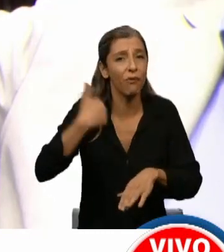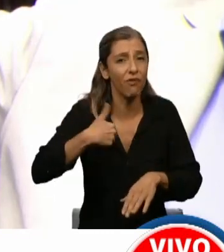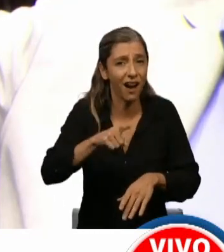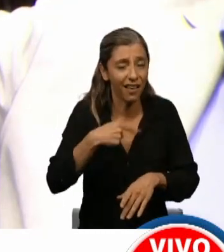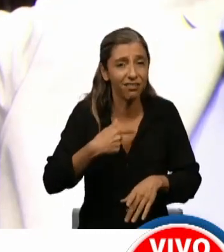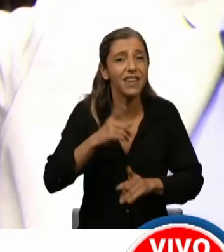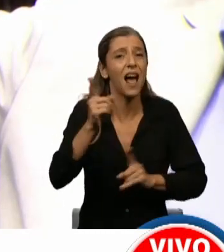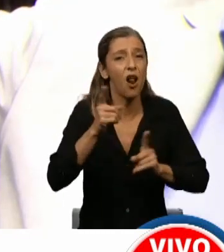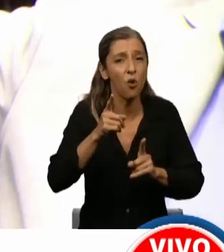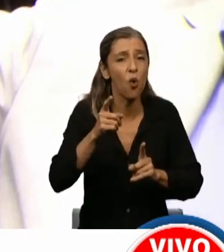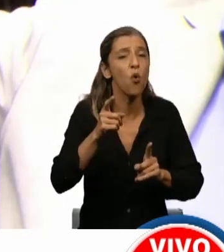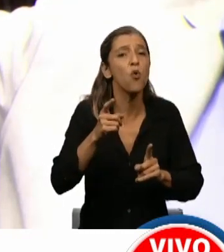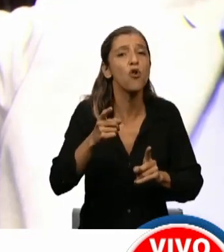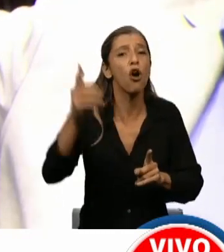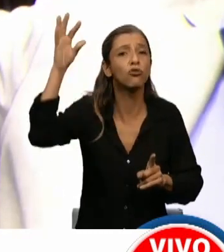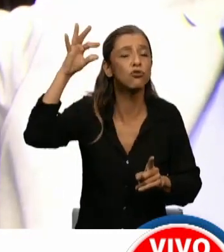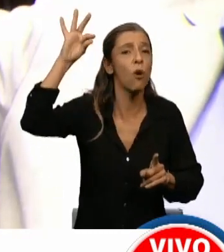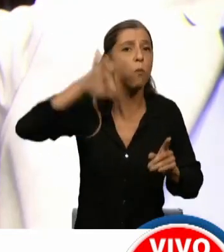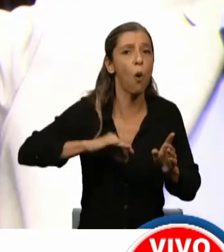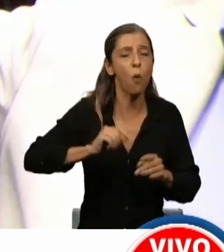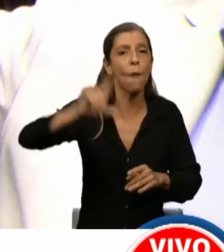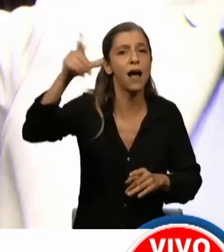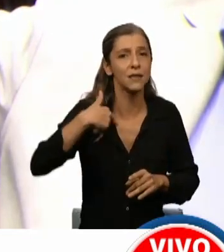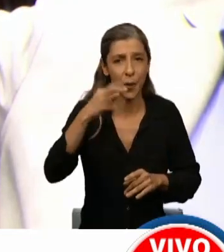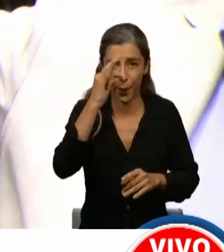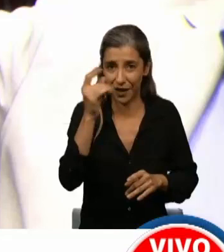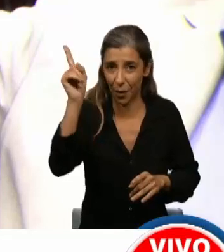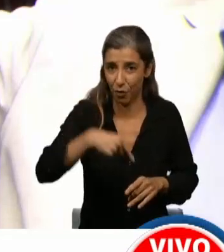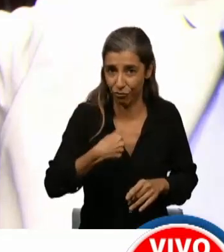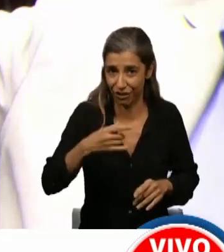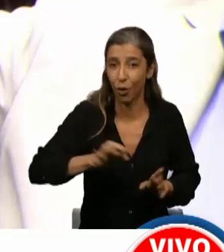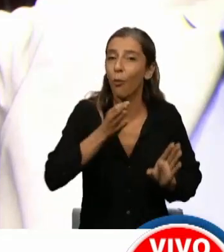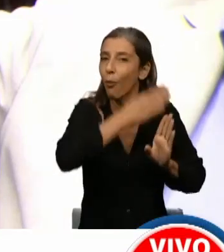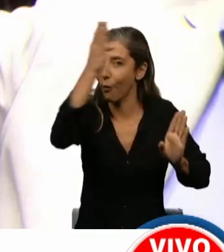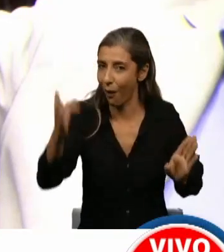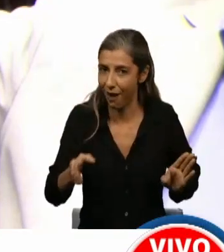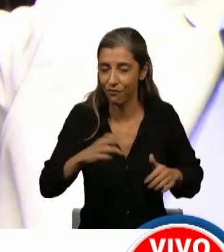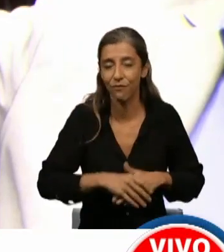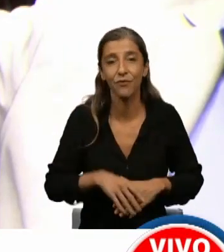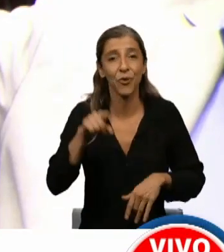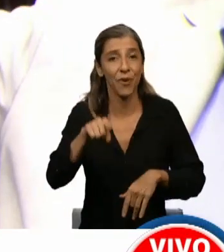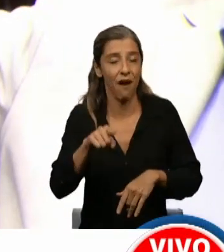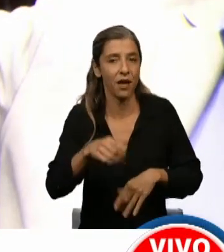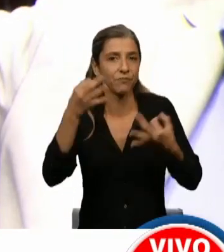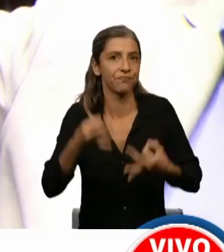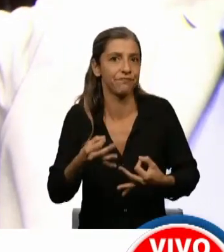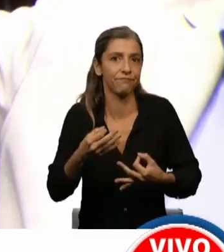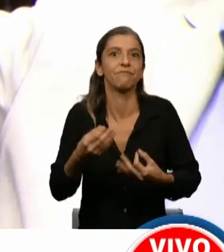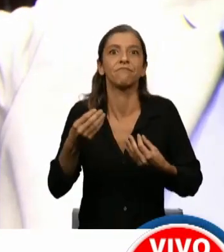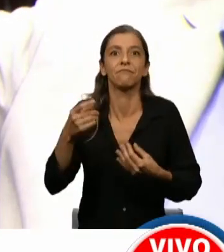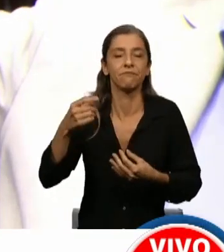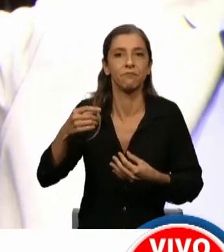el 20% anual. Todo esto se daba con la aparición de un nuevo personaje, el Fondo